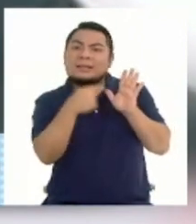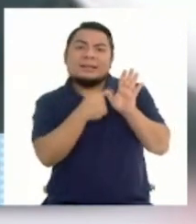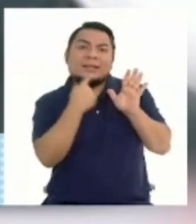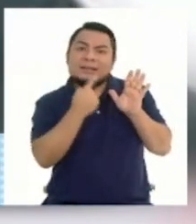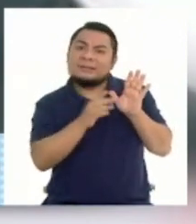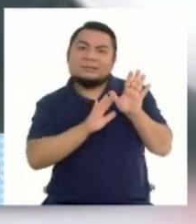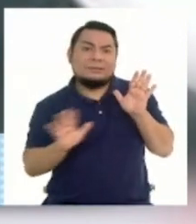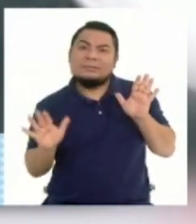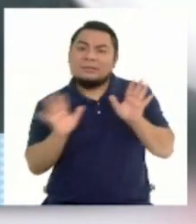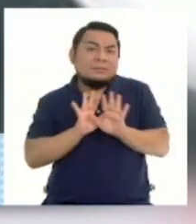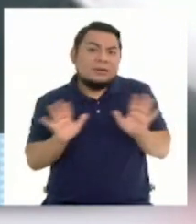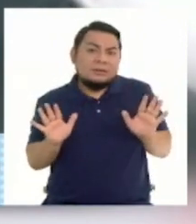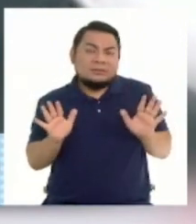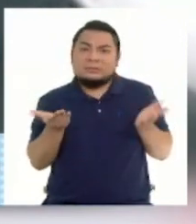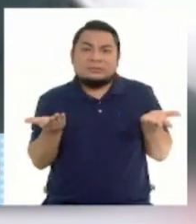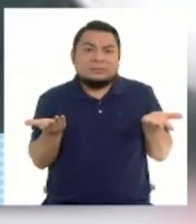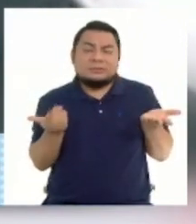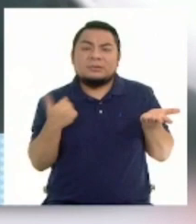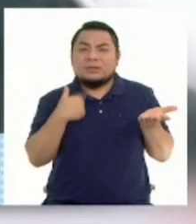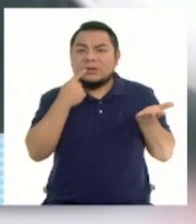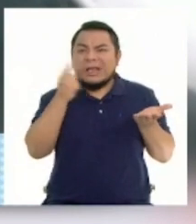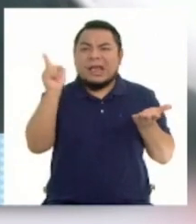nada más